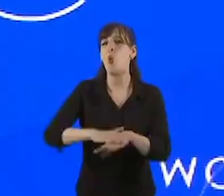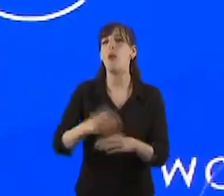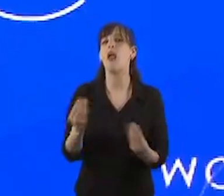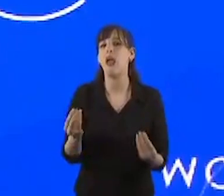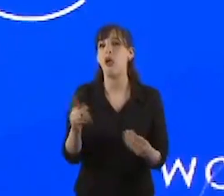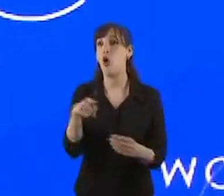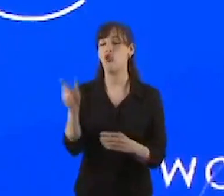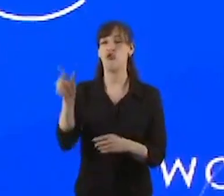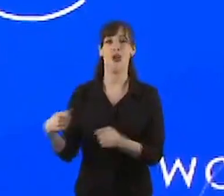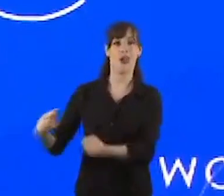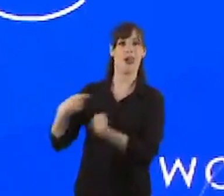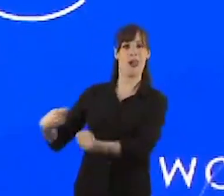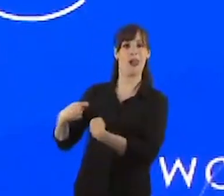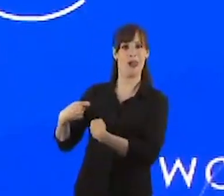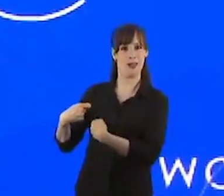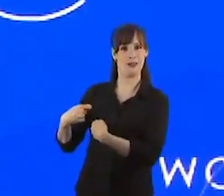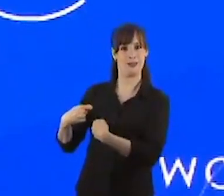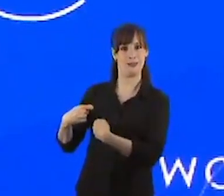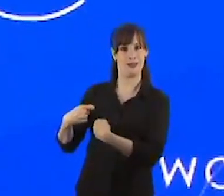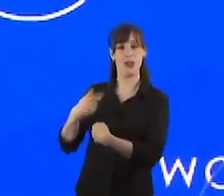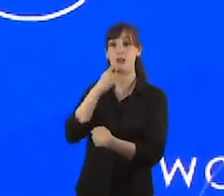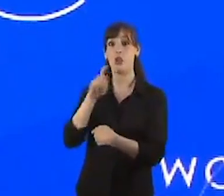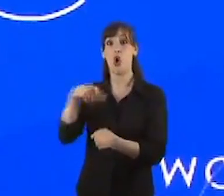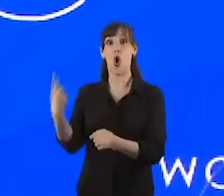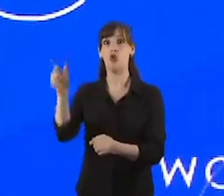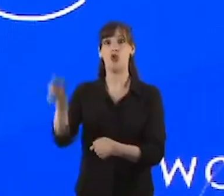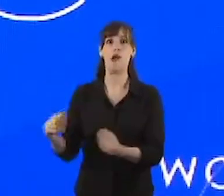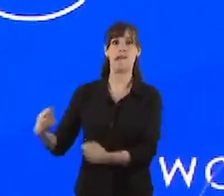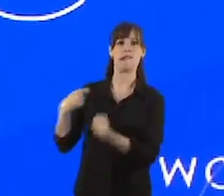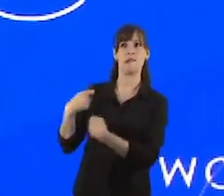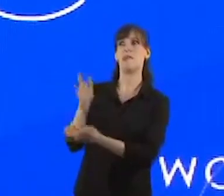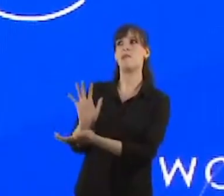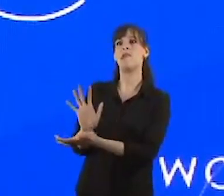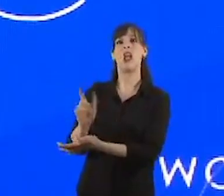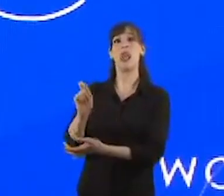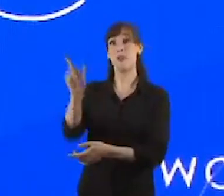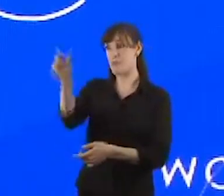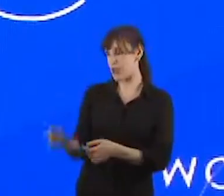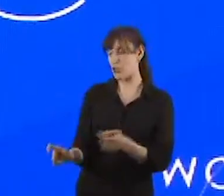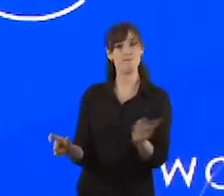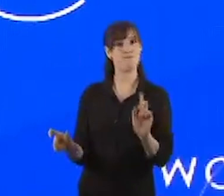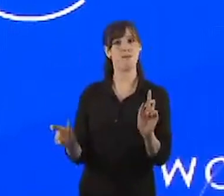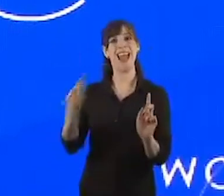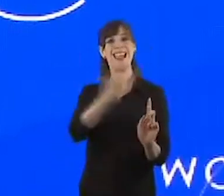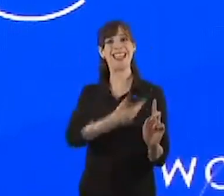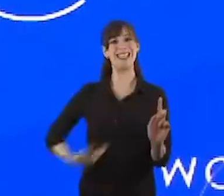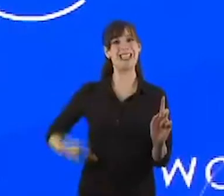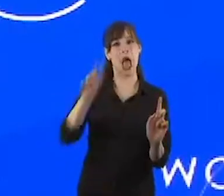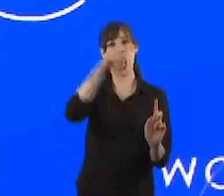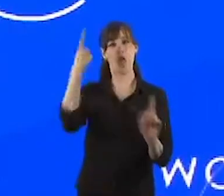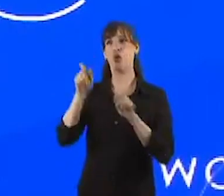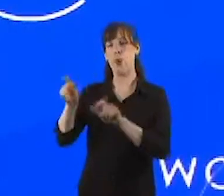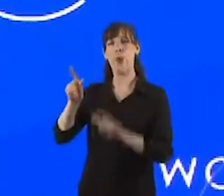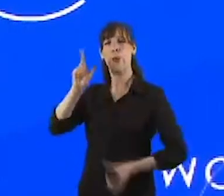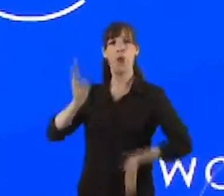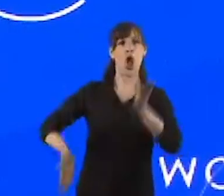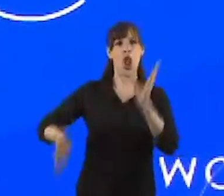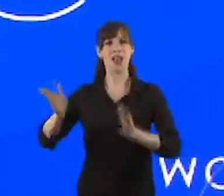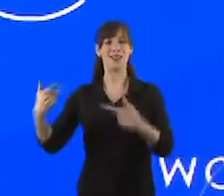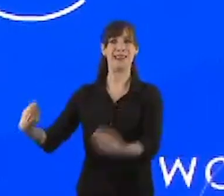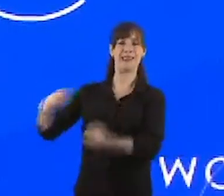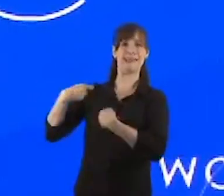el único con la capacidad de coaccionar de manera generalizada es el Estado, que tiene el monopolio de la violencia.